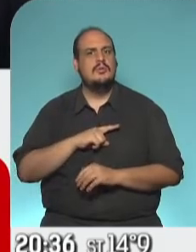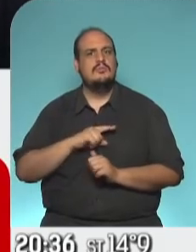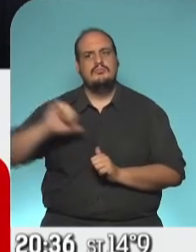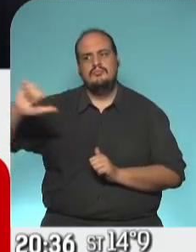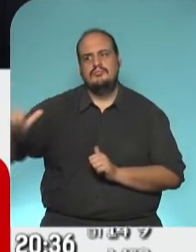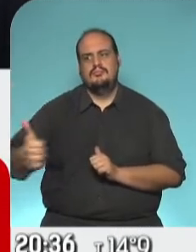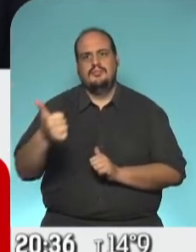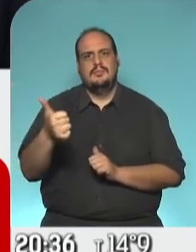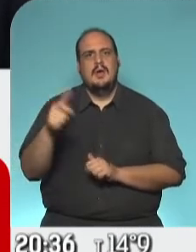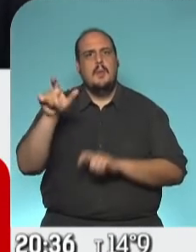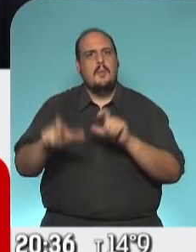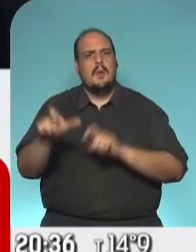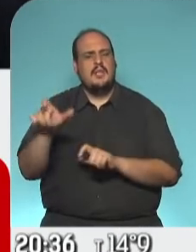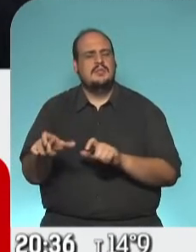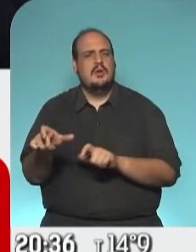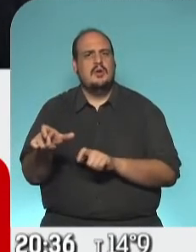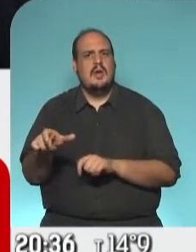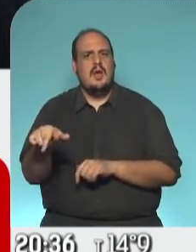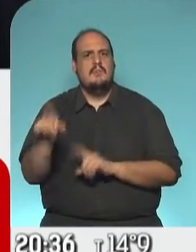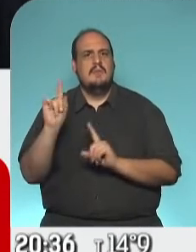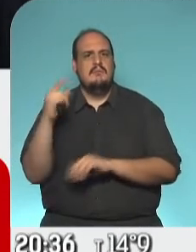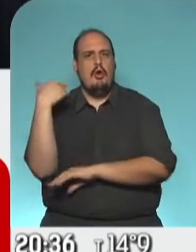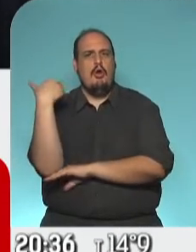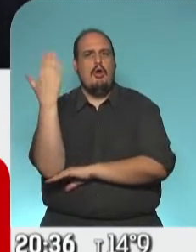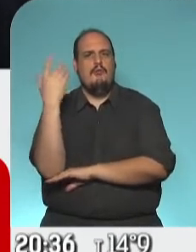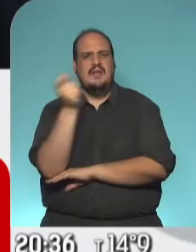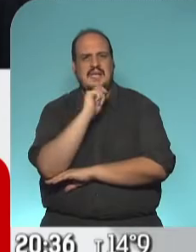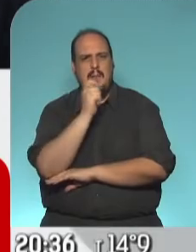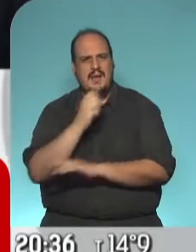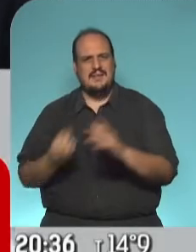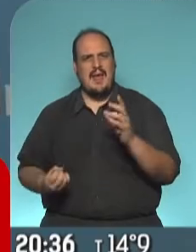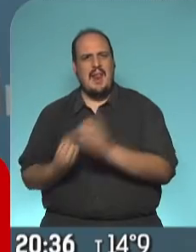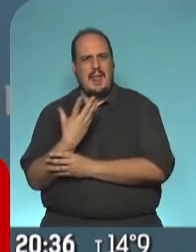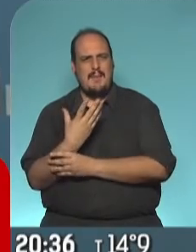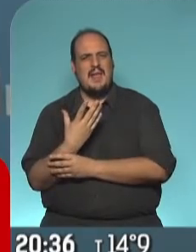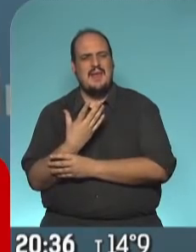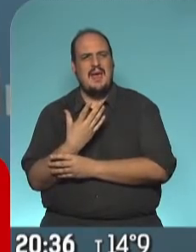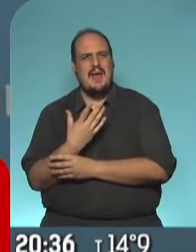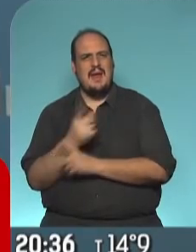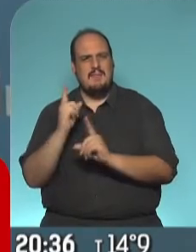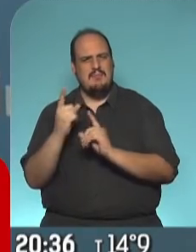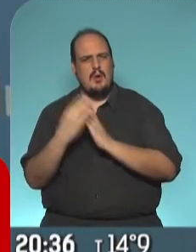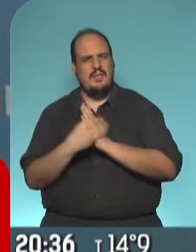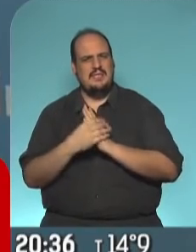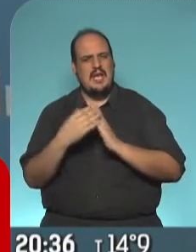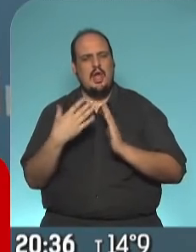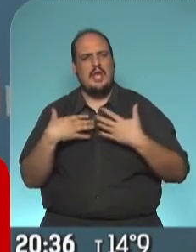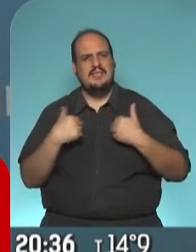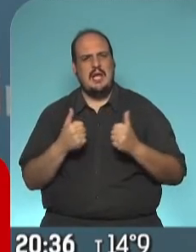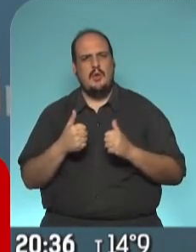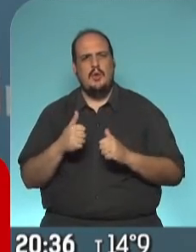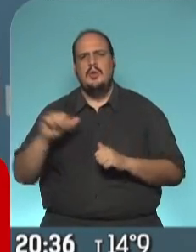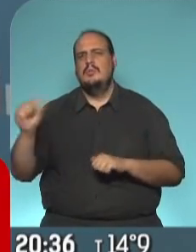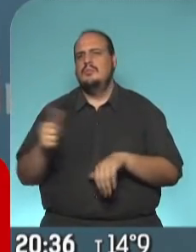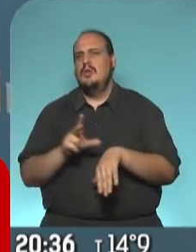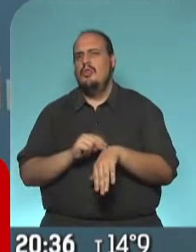uno de los habituales participantes de las conferencias de prensa matutinas en el parte que da a conocer el Ministerio de Salud. Estamos hablando del